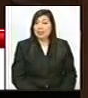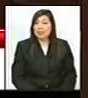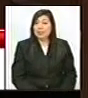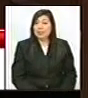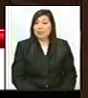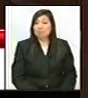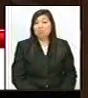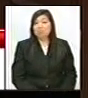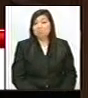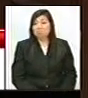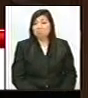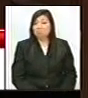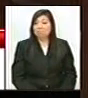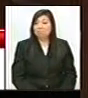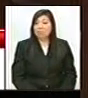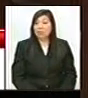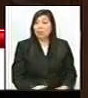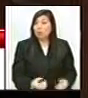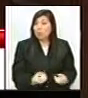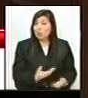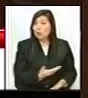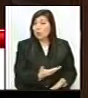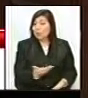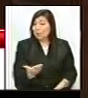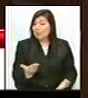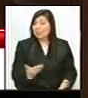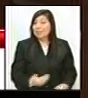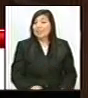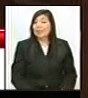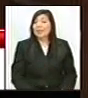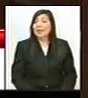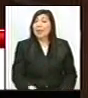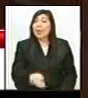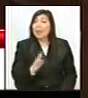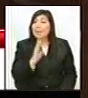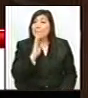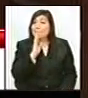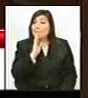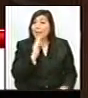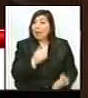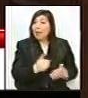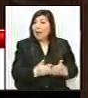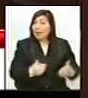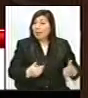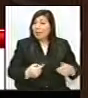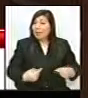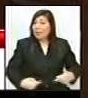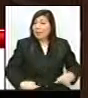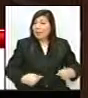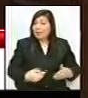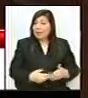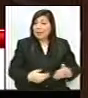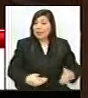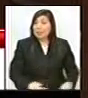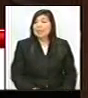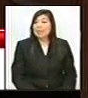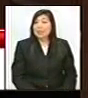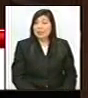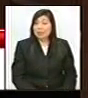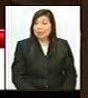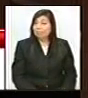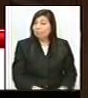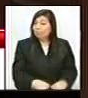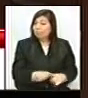Y bueno, como muchos de ustedes lo mencionaron durante el debate anterior, ustedes no son mese